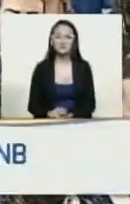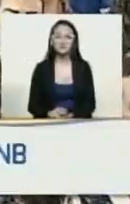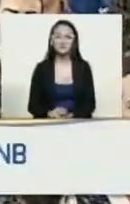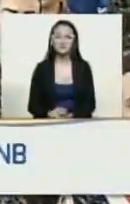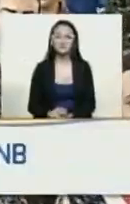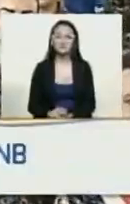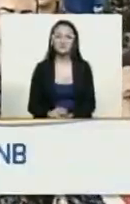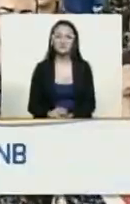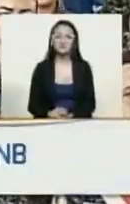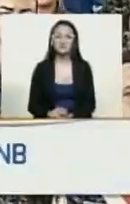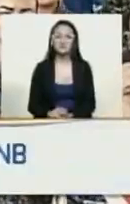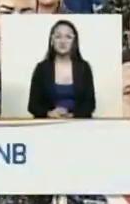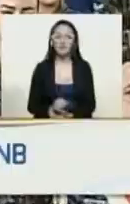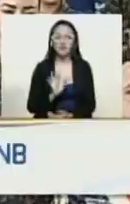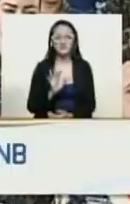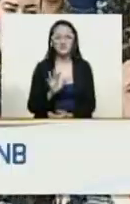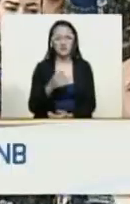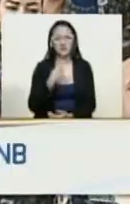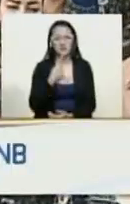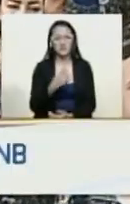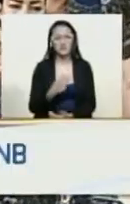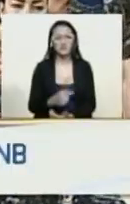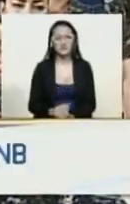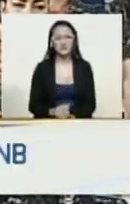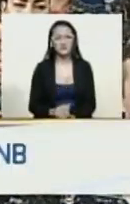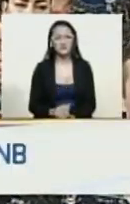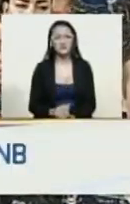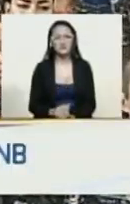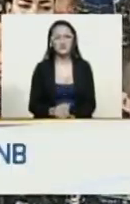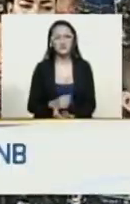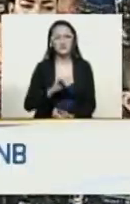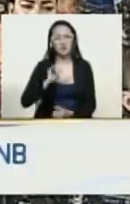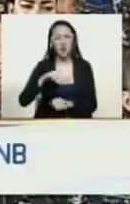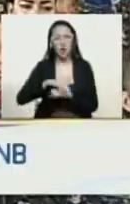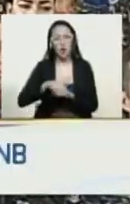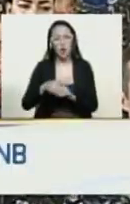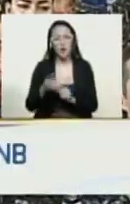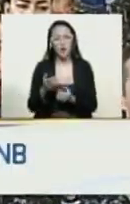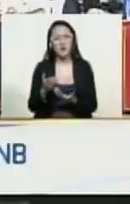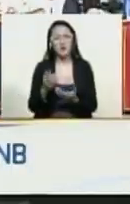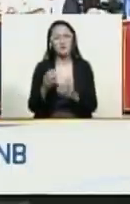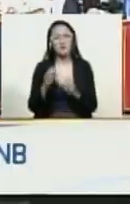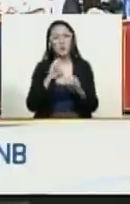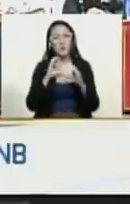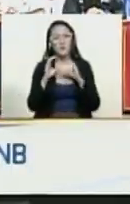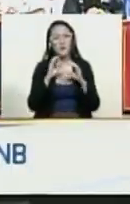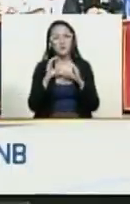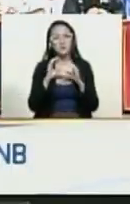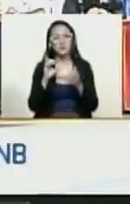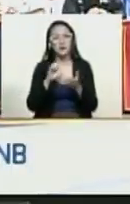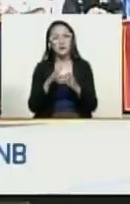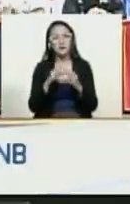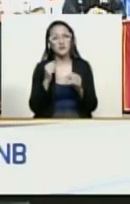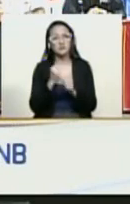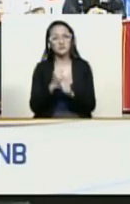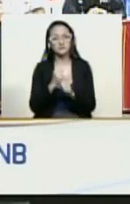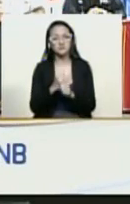Ese es un pregón permanente, compañero Jorge Rodríguez. Una línea comunicacional central de toda esta etapa.